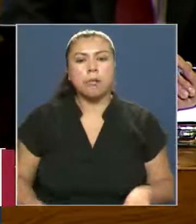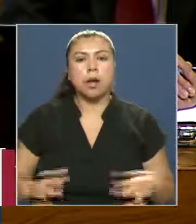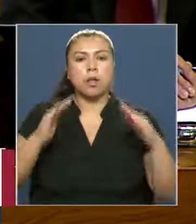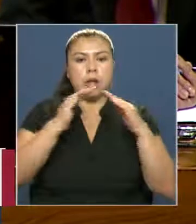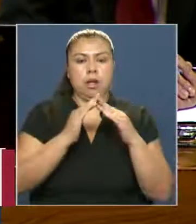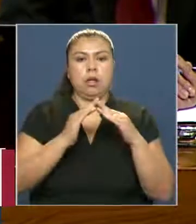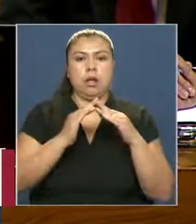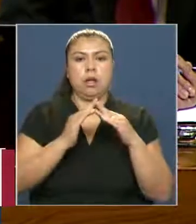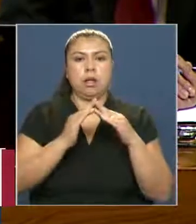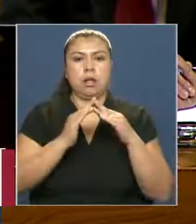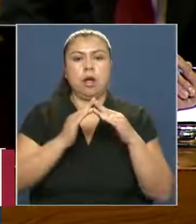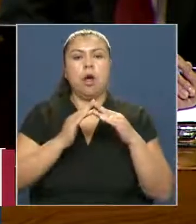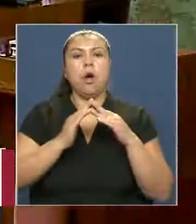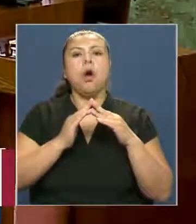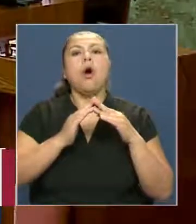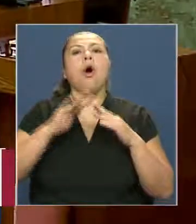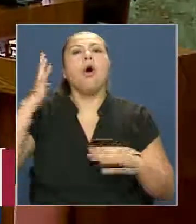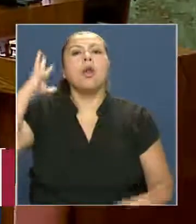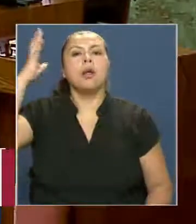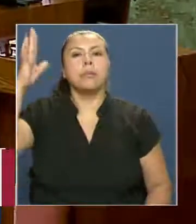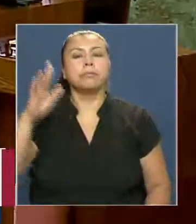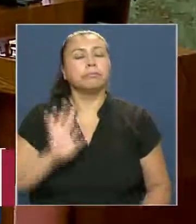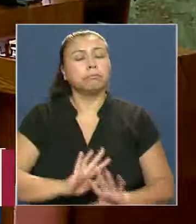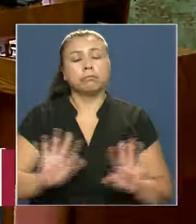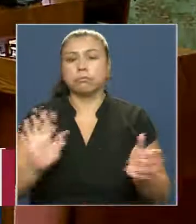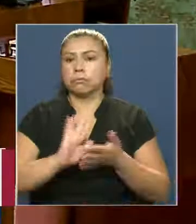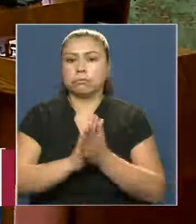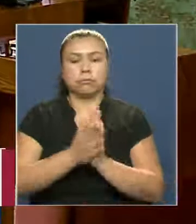o ambientales. Eso es, presidente.